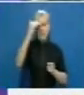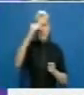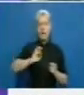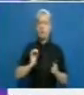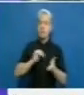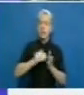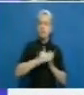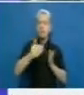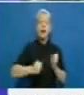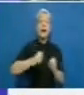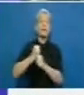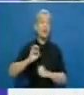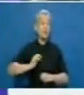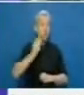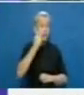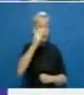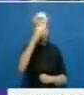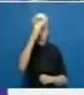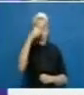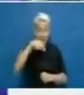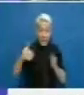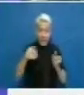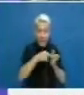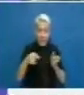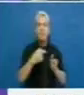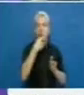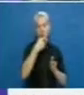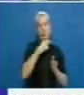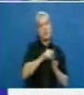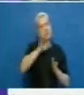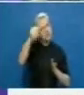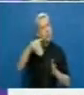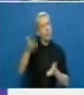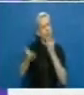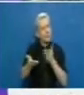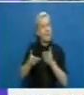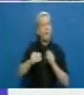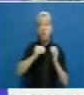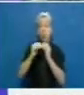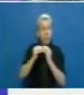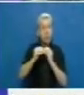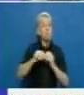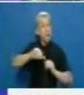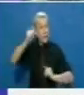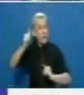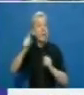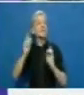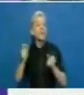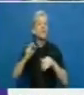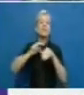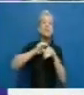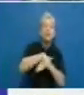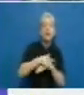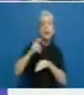hasta el 2012. En ese interín fue cuando Mendoza fue a la corte, ganó el juicio, al igual que Misiones y La Pampa. Estas dos provincias cobraron